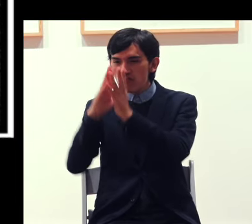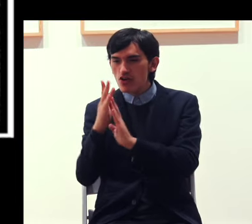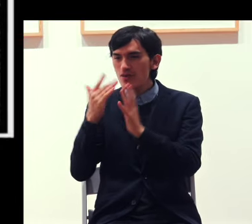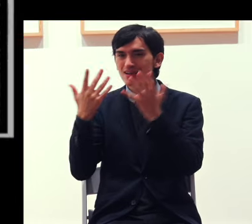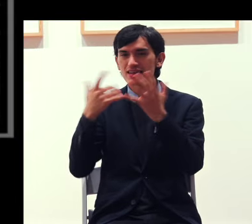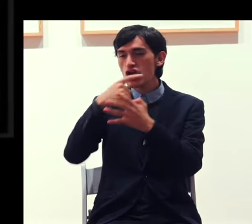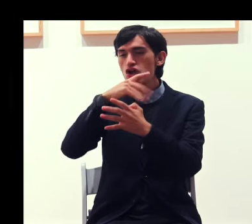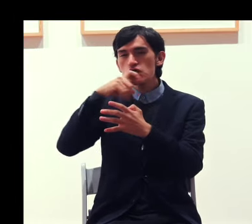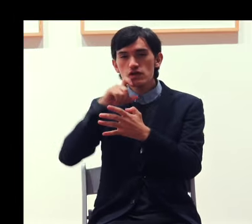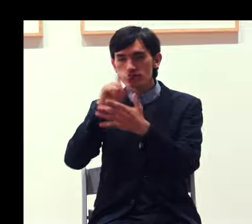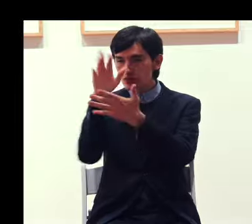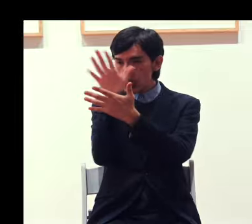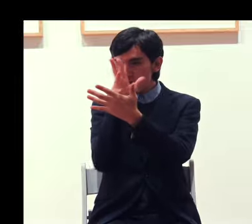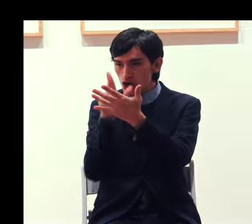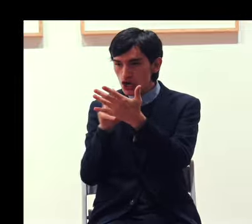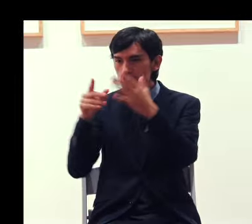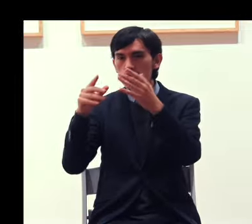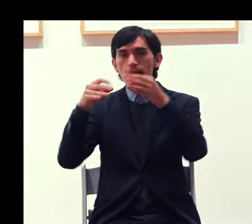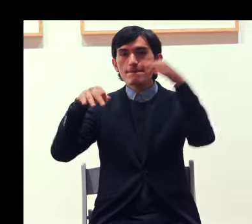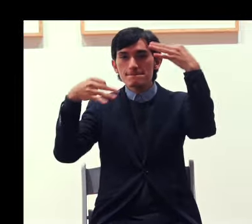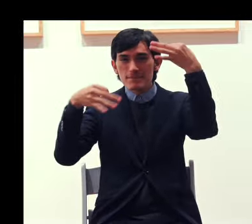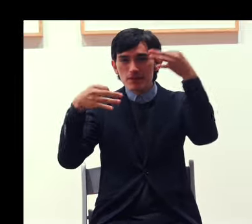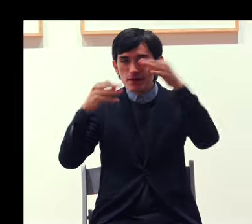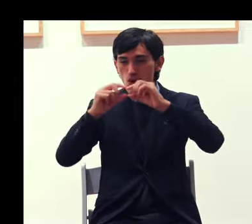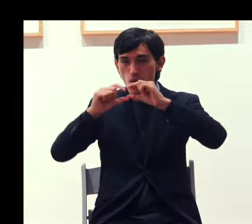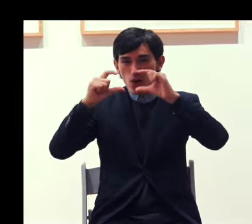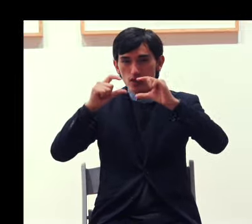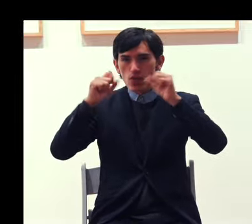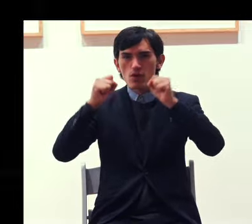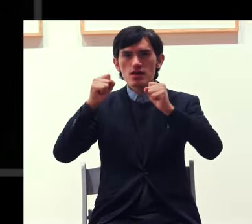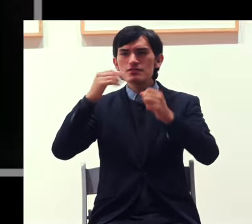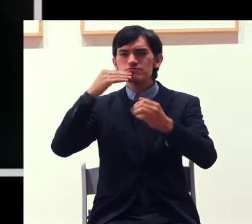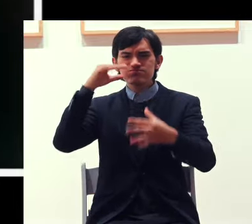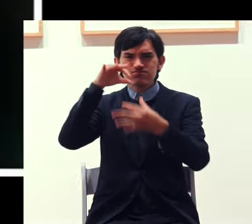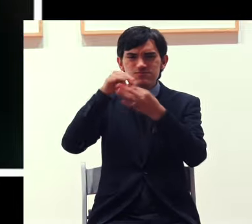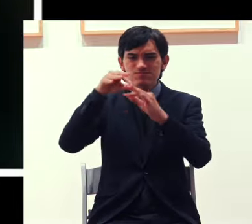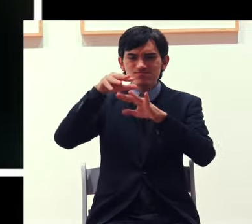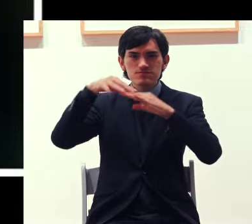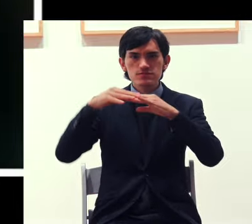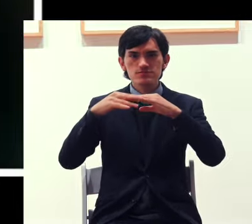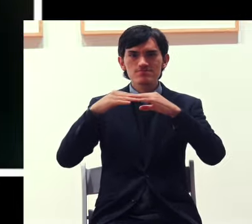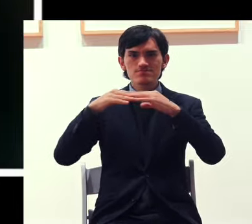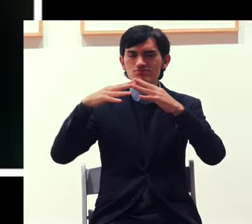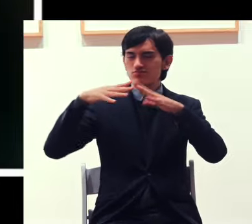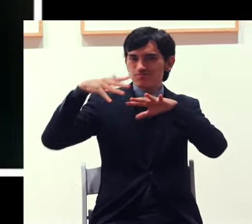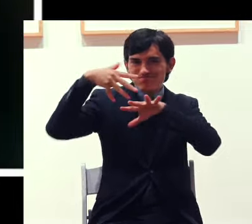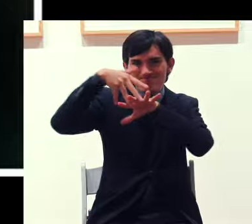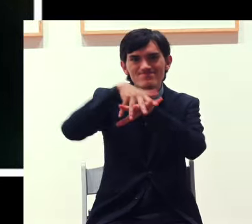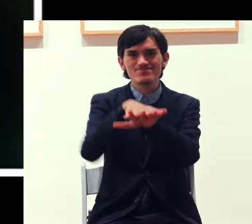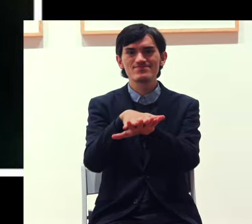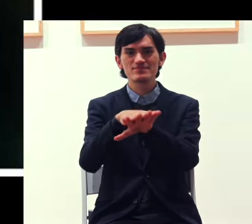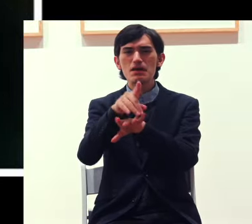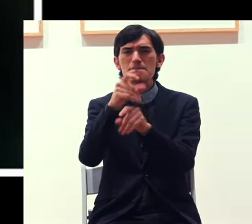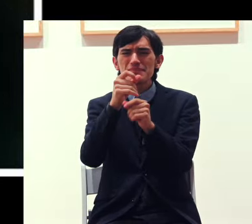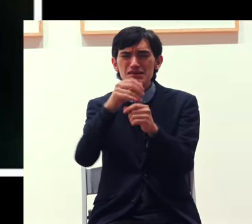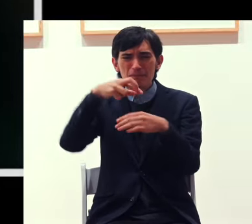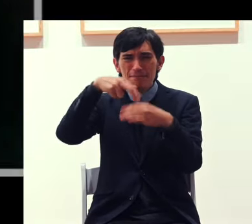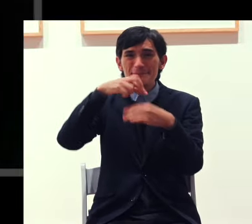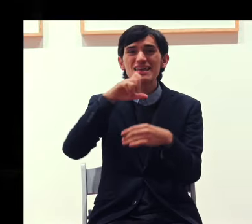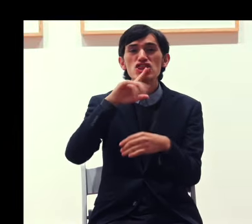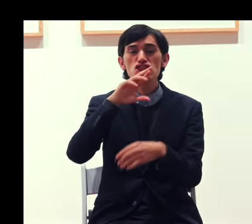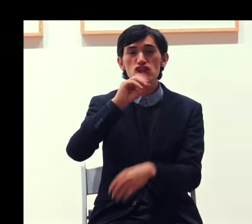un sistema en donde la tinta impregna el papel grueso en todo su espesor. Un negro de textura espesa